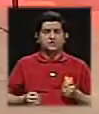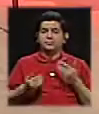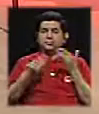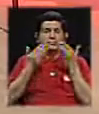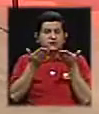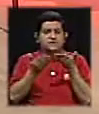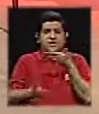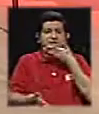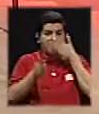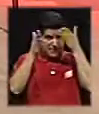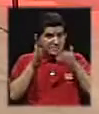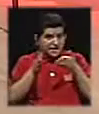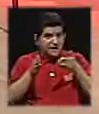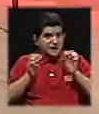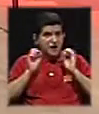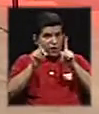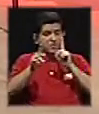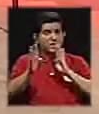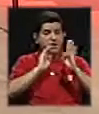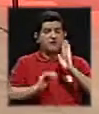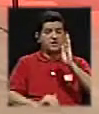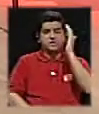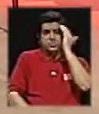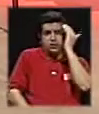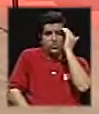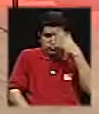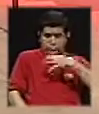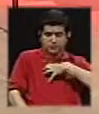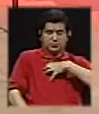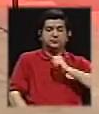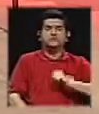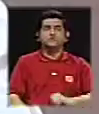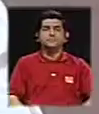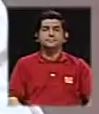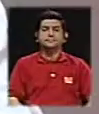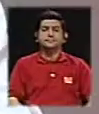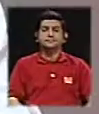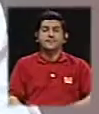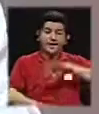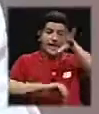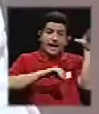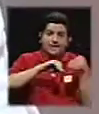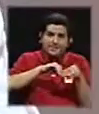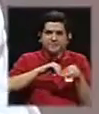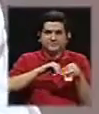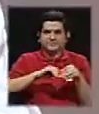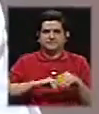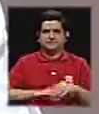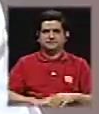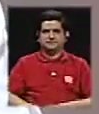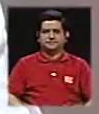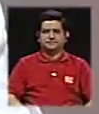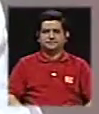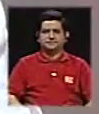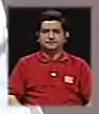no se le da al indígena la posibilidad de hablar sobre sus saberes, sobre sus conocimientos. Además de esto,